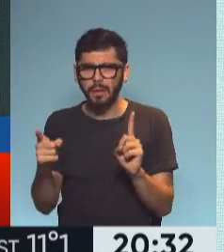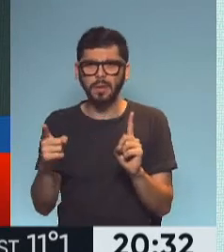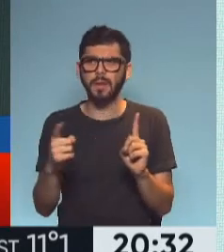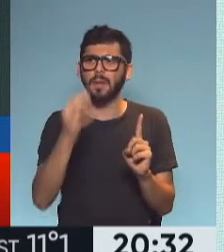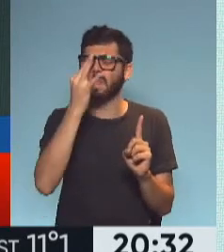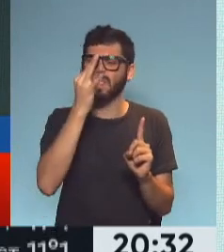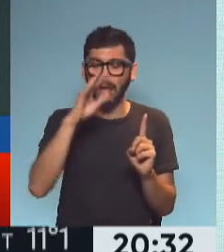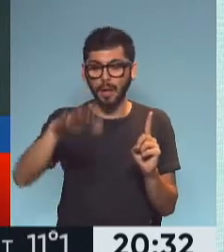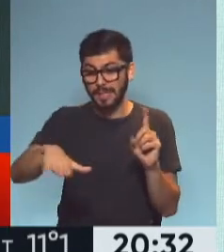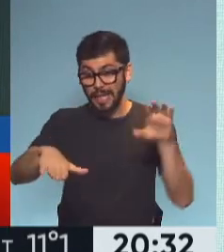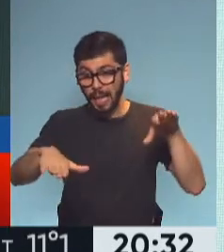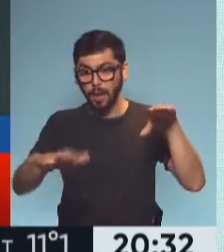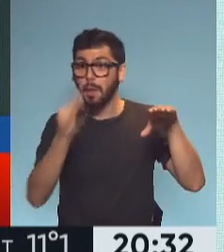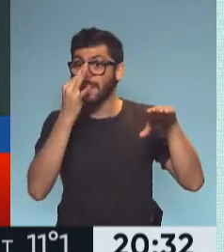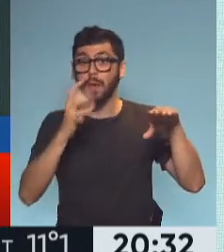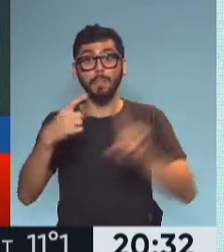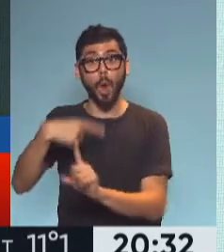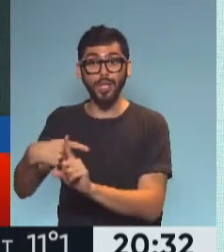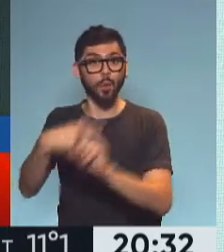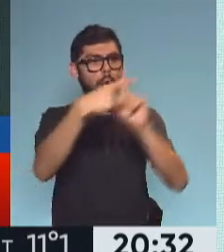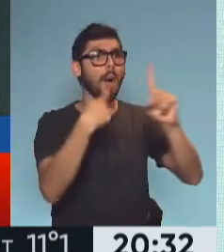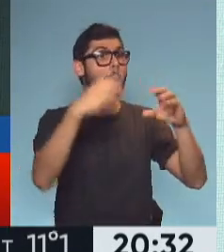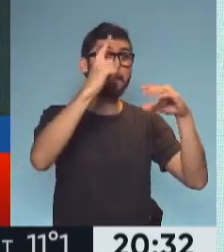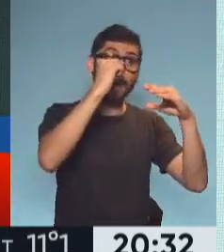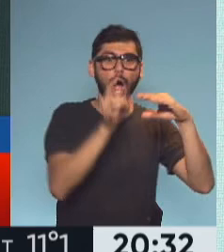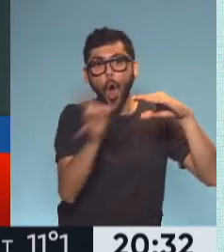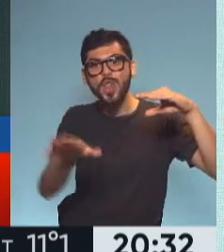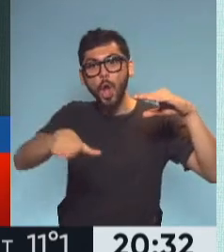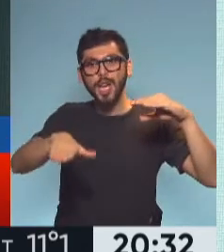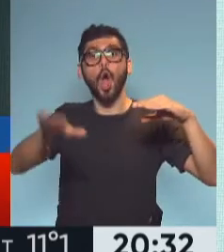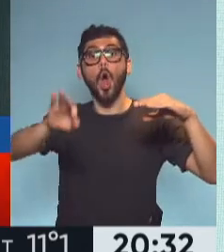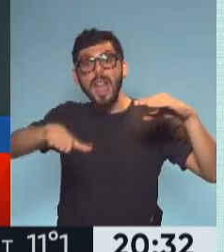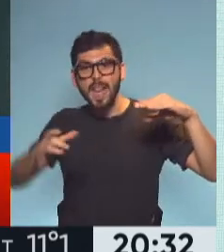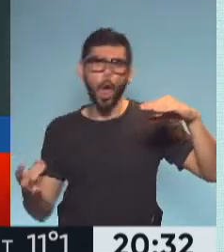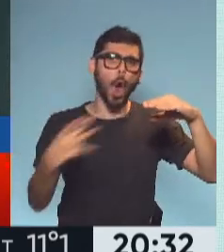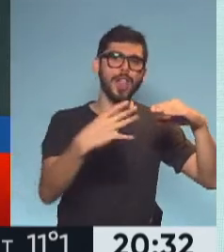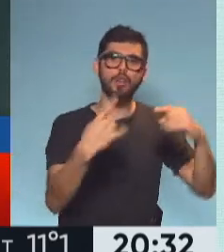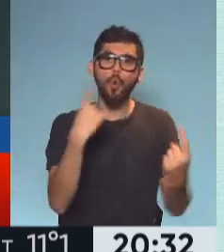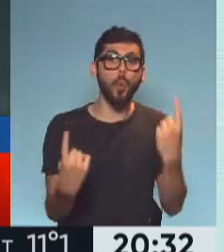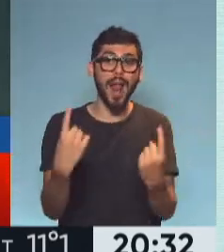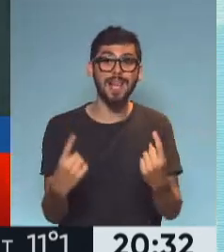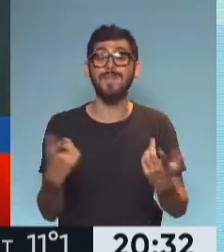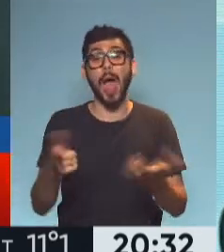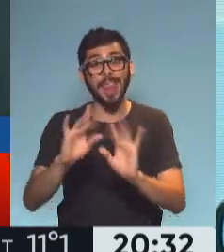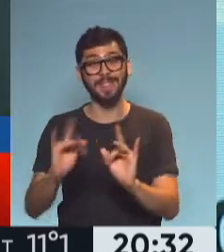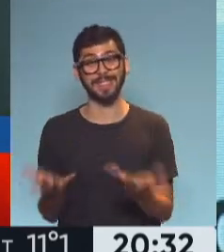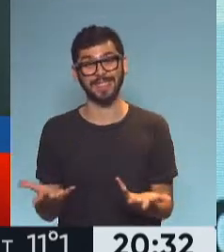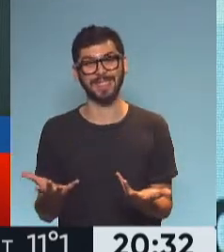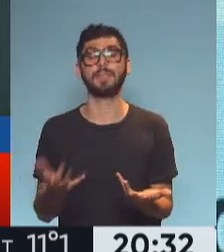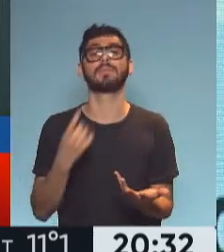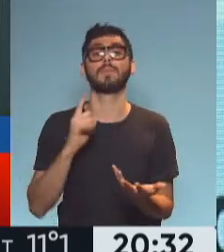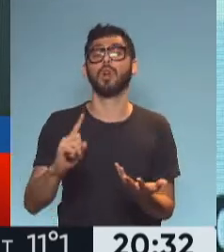usted a decirme si el papá uh-huh. infectó al nene o el nene infectó al papá. Muy bien. O sea que la cosa es bastante complicada. Muchachos, acá no hay otra